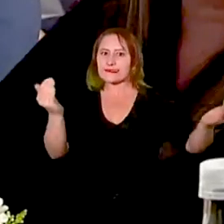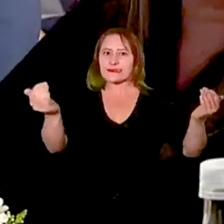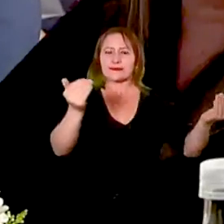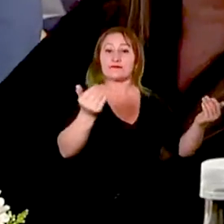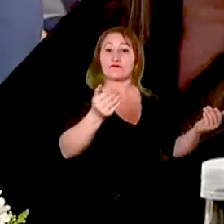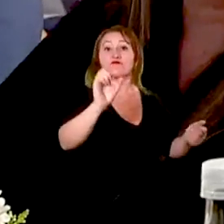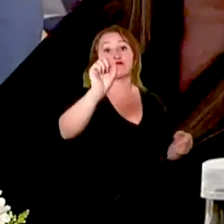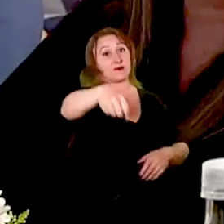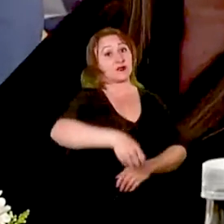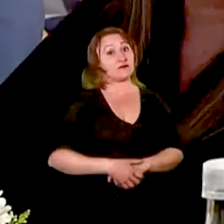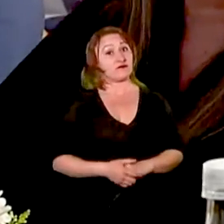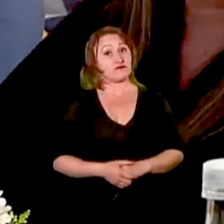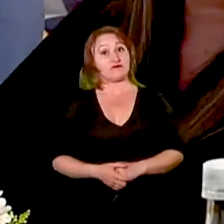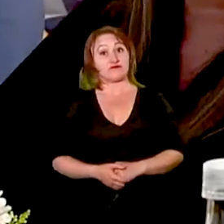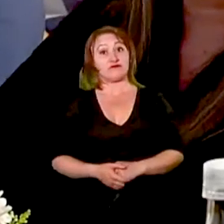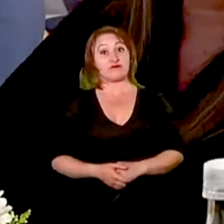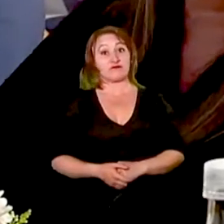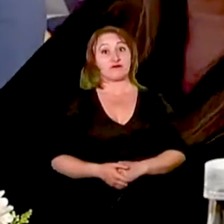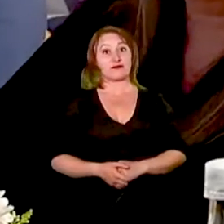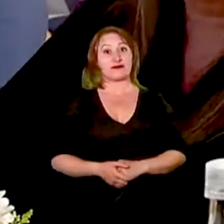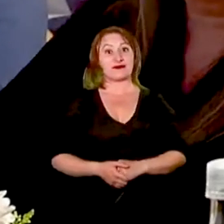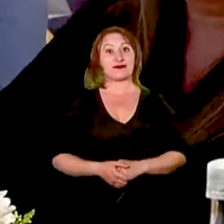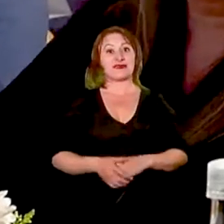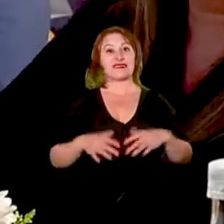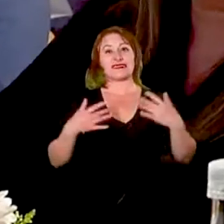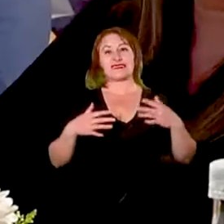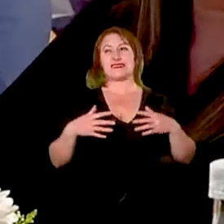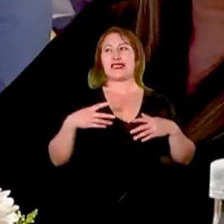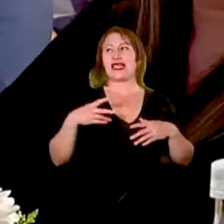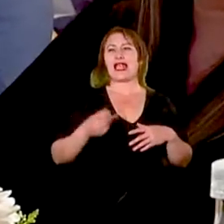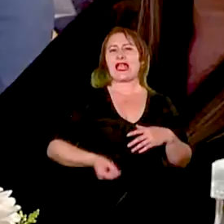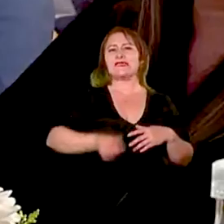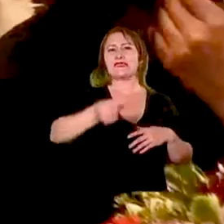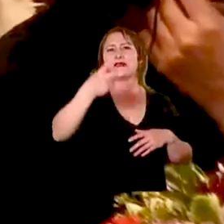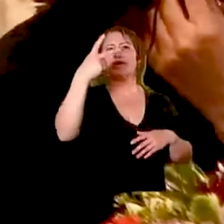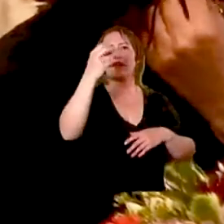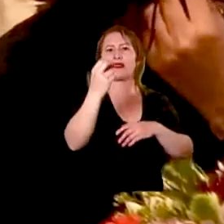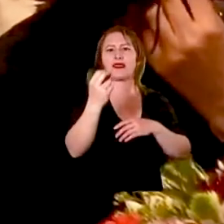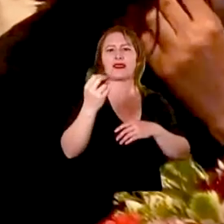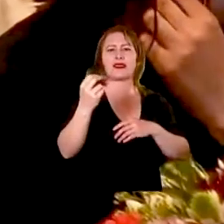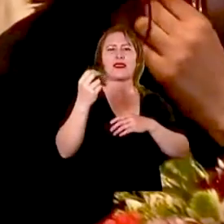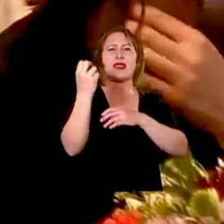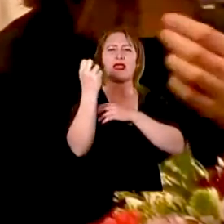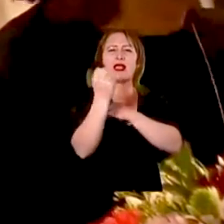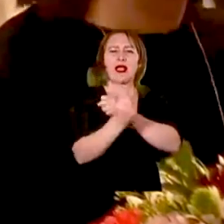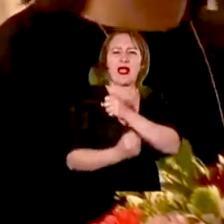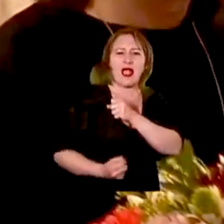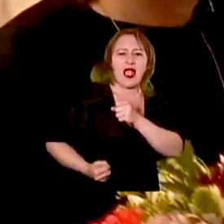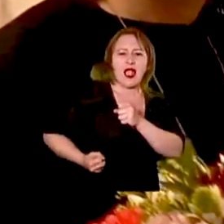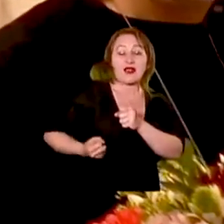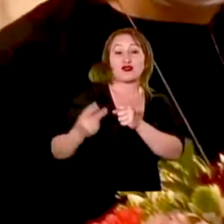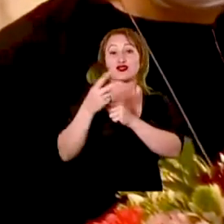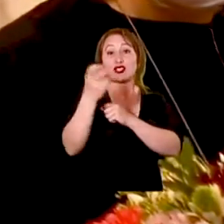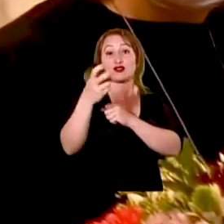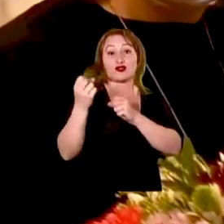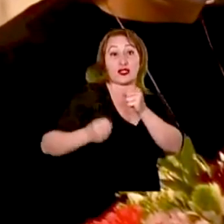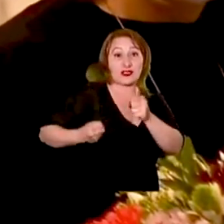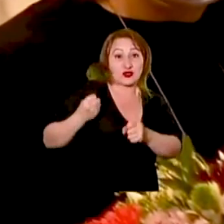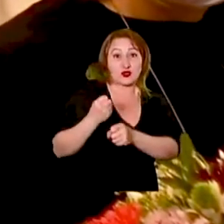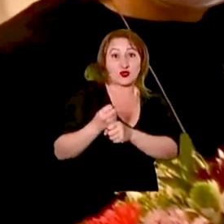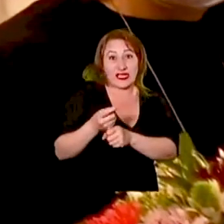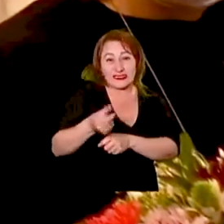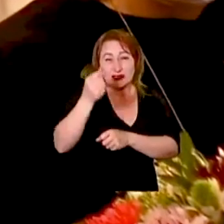Sí, se rompió un techo de cristal de casi 2 siglos que se ha traducido y tiene que seguirse traduciendo en